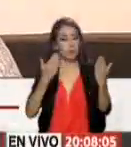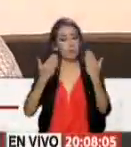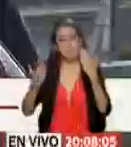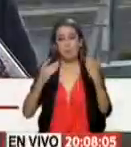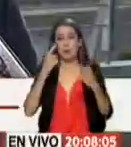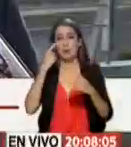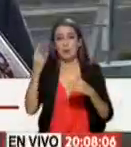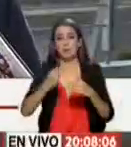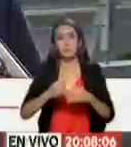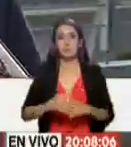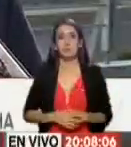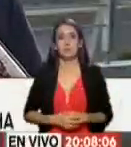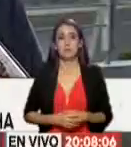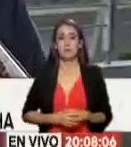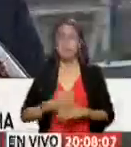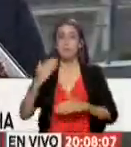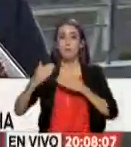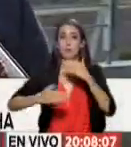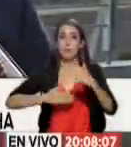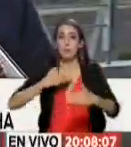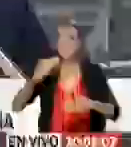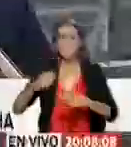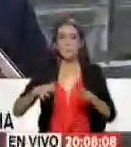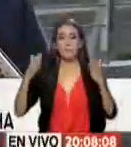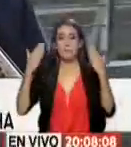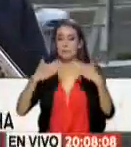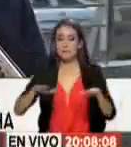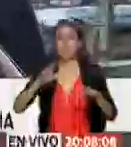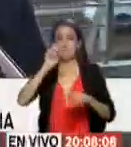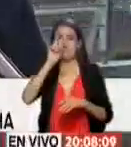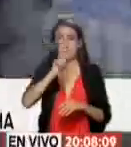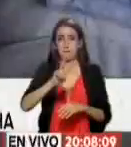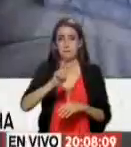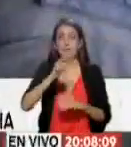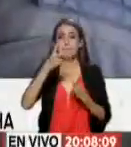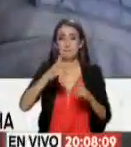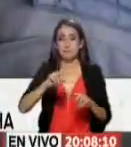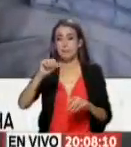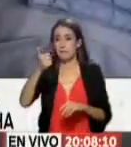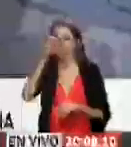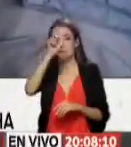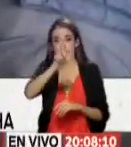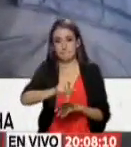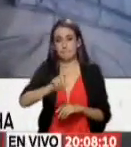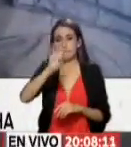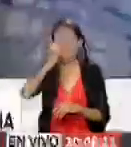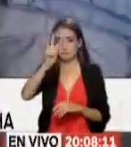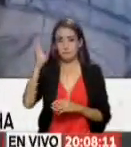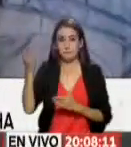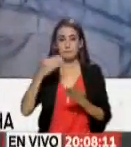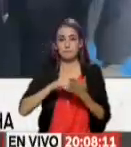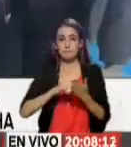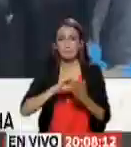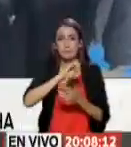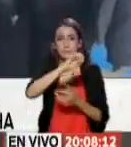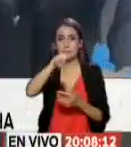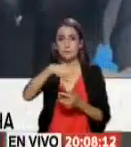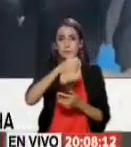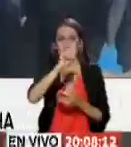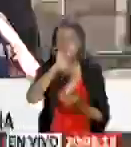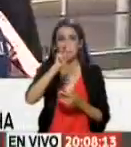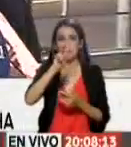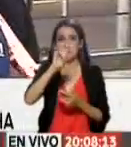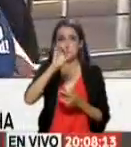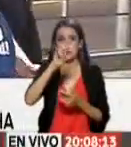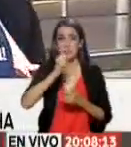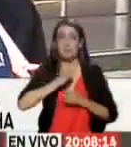en los videos. En la versión de los procesados, nombraron a una cuarta persona que estaría involucrada en la violación grupal, Javier E., uno de los dueños del